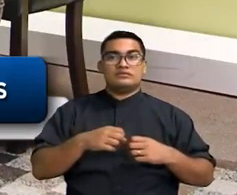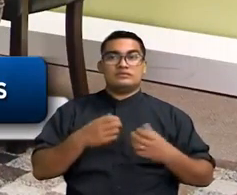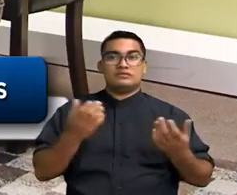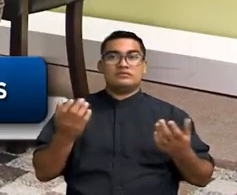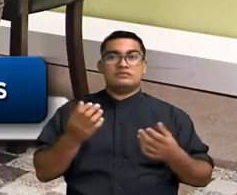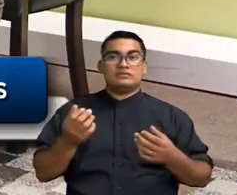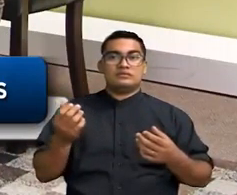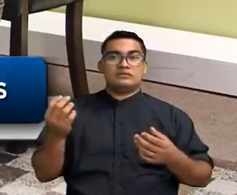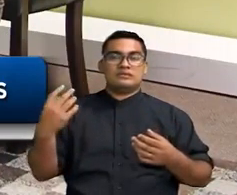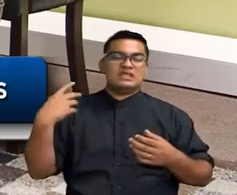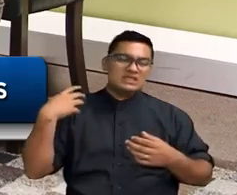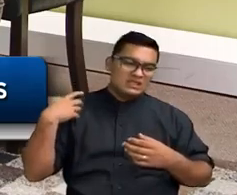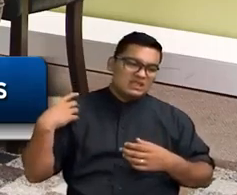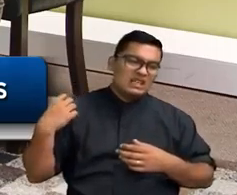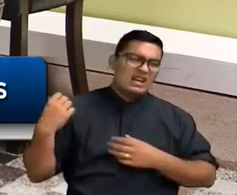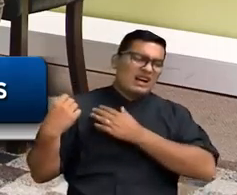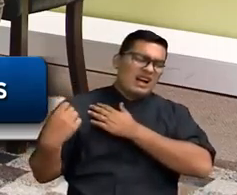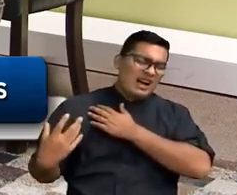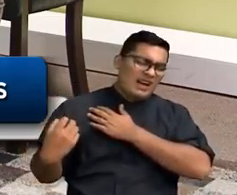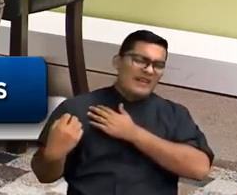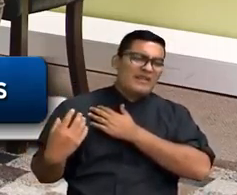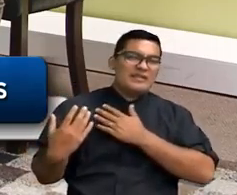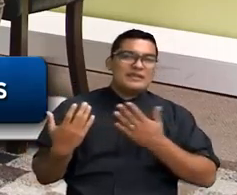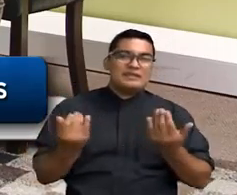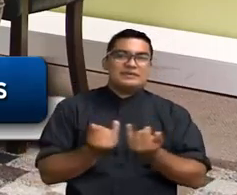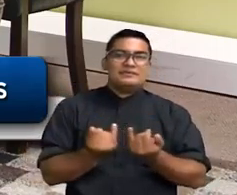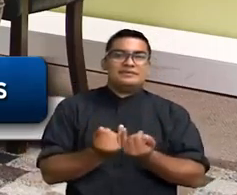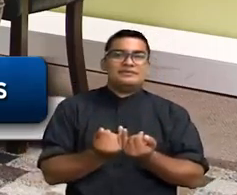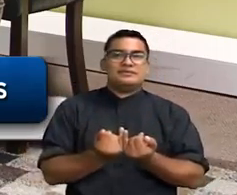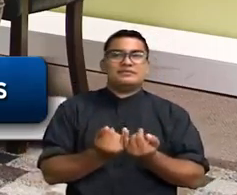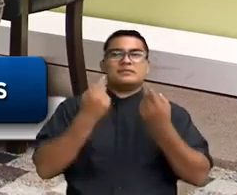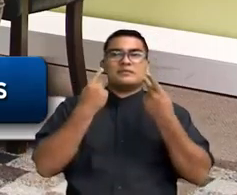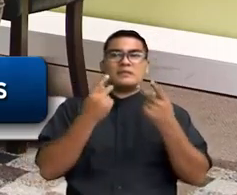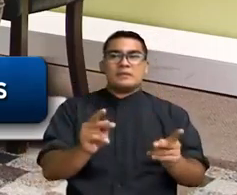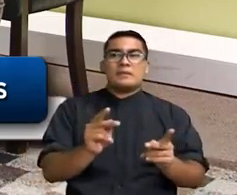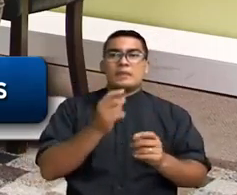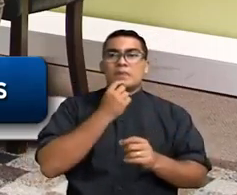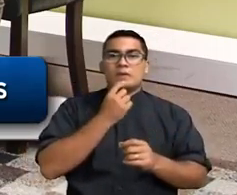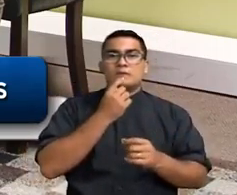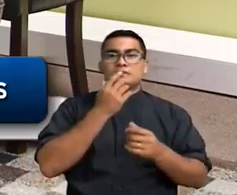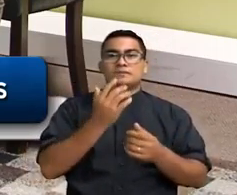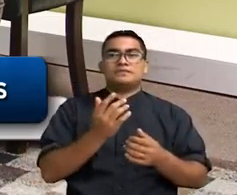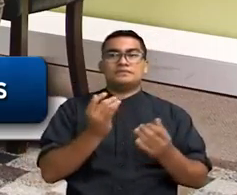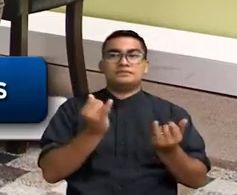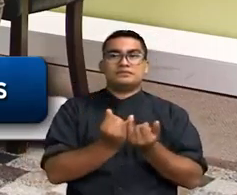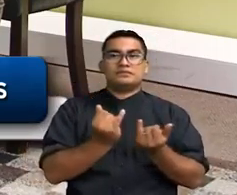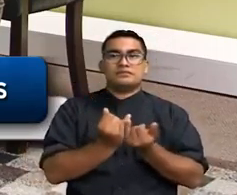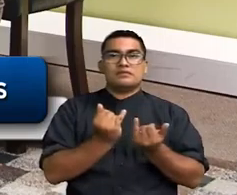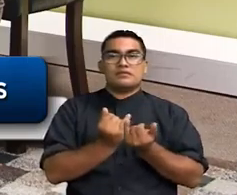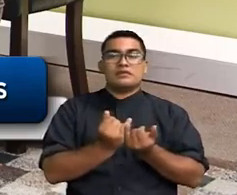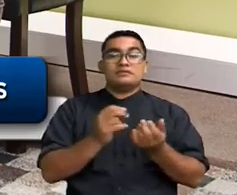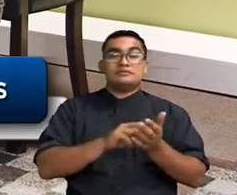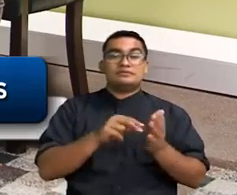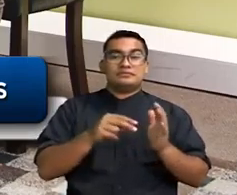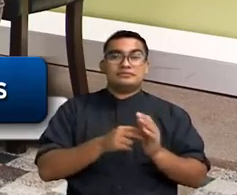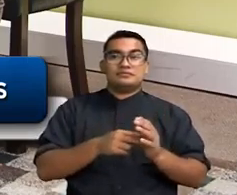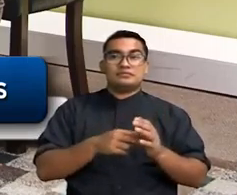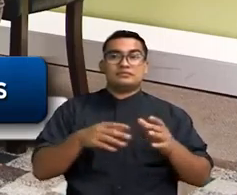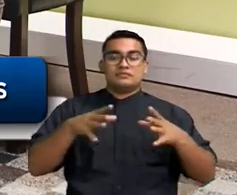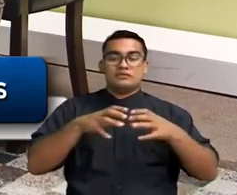manguito, de los rotadores, pero porque tienen que ver disminuir la parte hormonal,